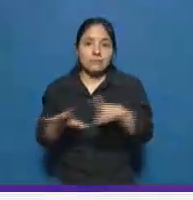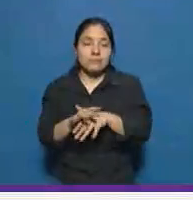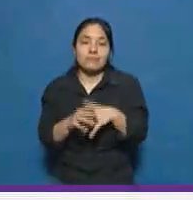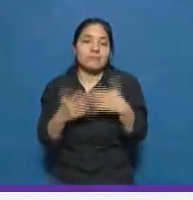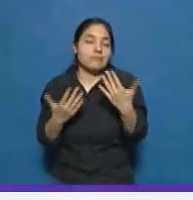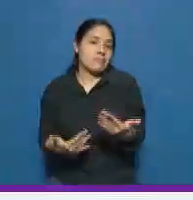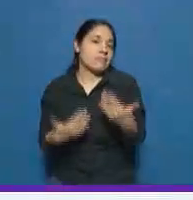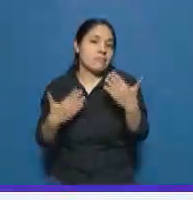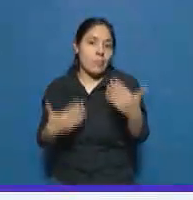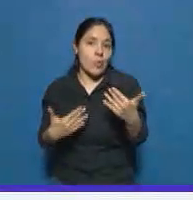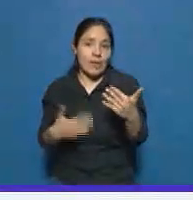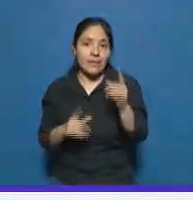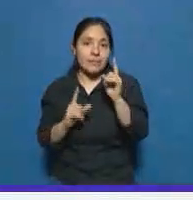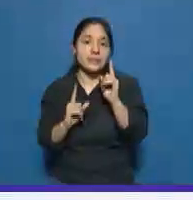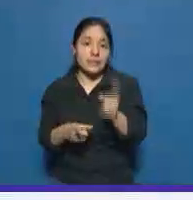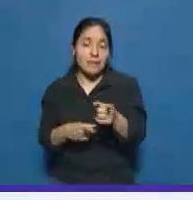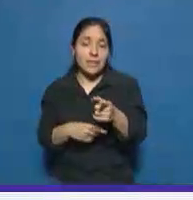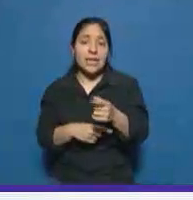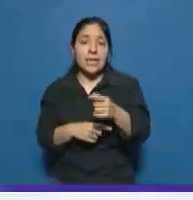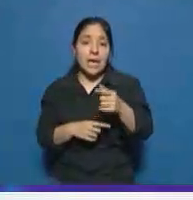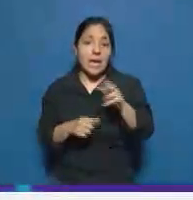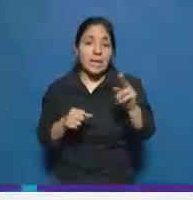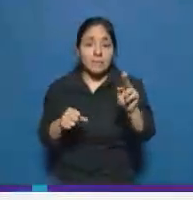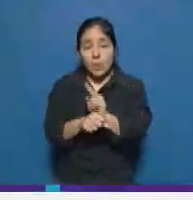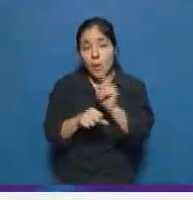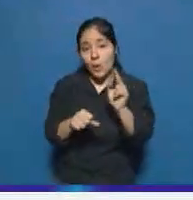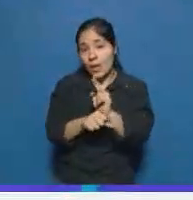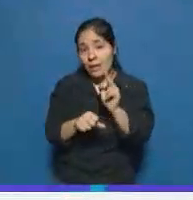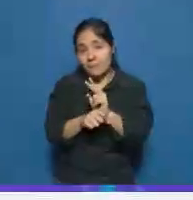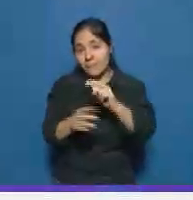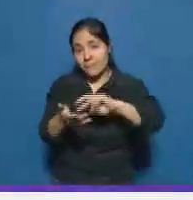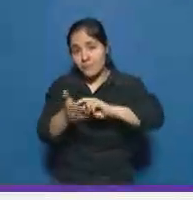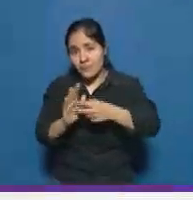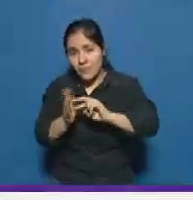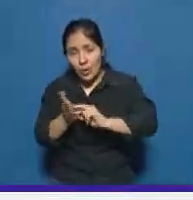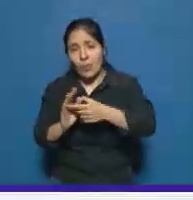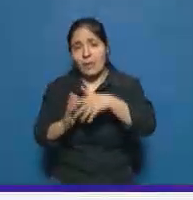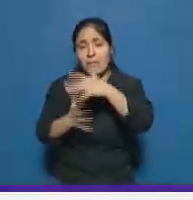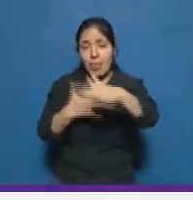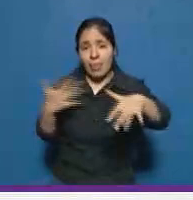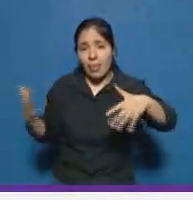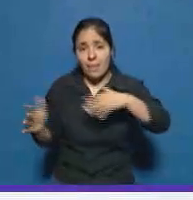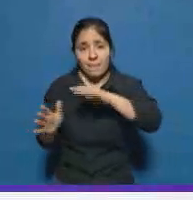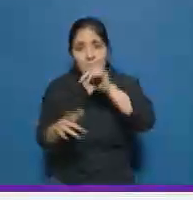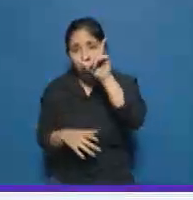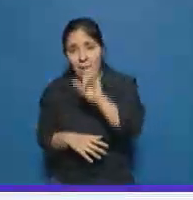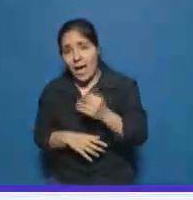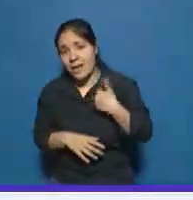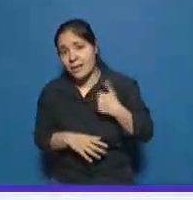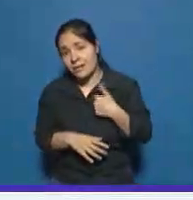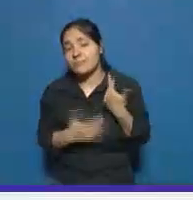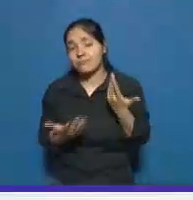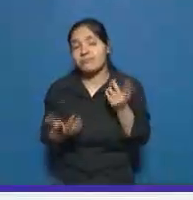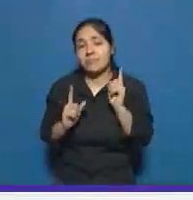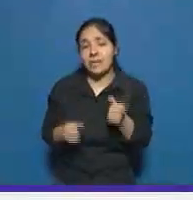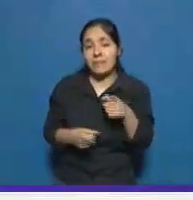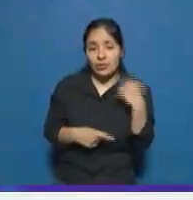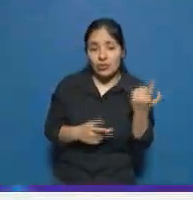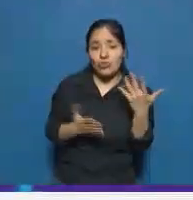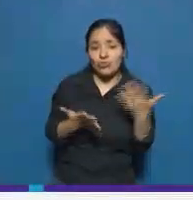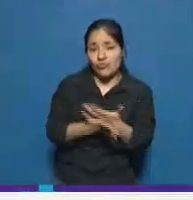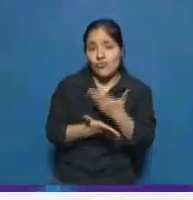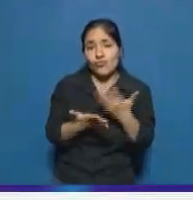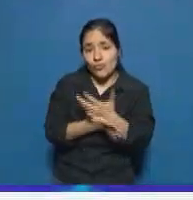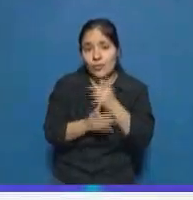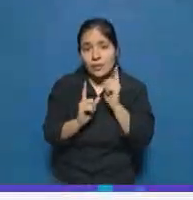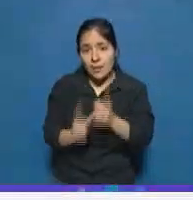exentos, como toda la inseguridad que se vive en todo el país, digamos. Esto nos toca vivirlo a todos, en todos lados.